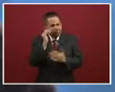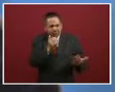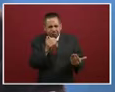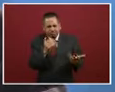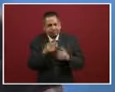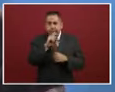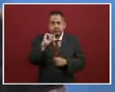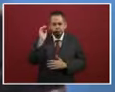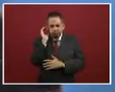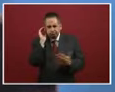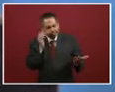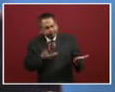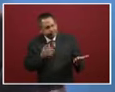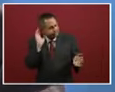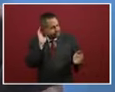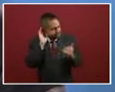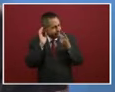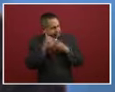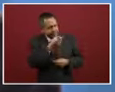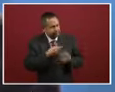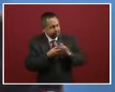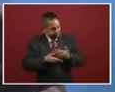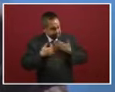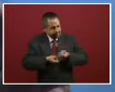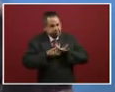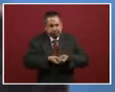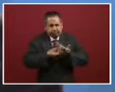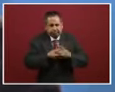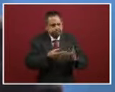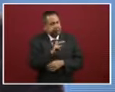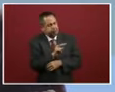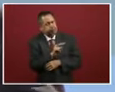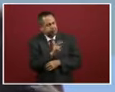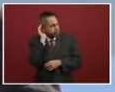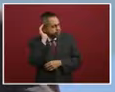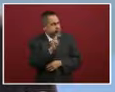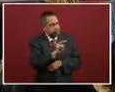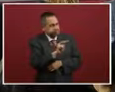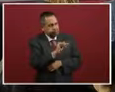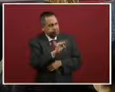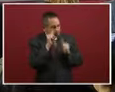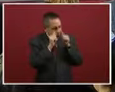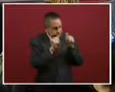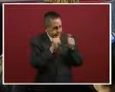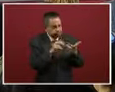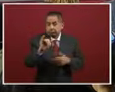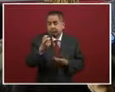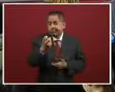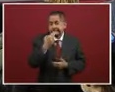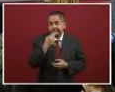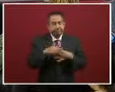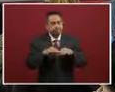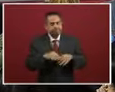escuche también a los jóvenes qué tienen que decir, qué están por las que están pasando, qué necesidades tienen y cómo podemos ayudar para